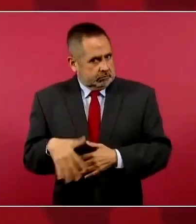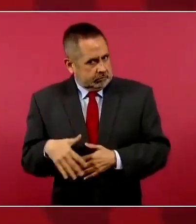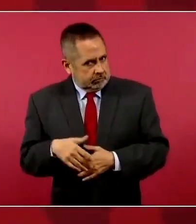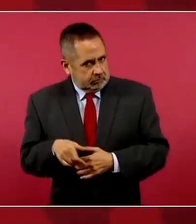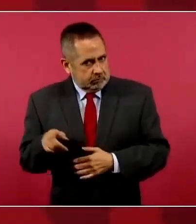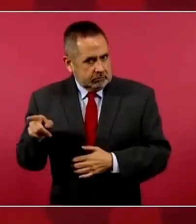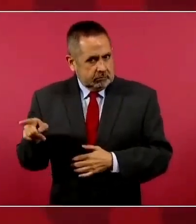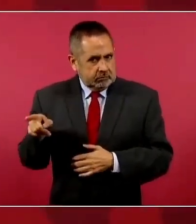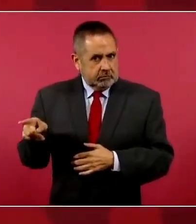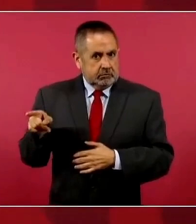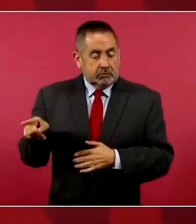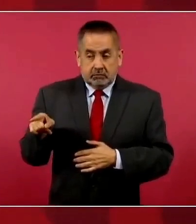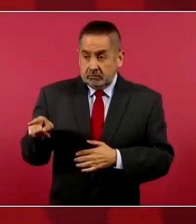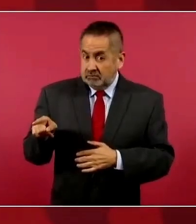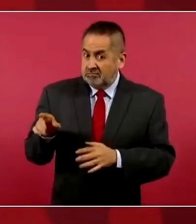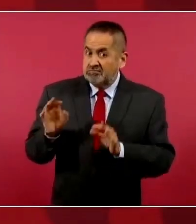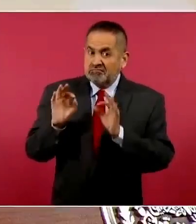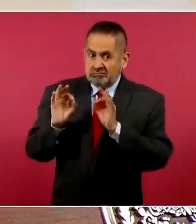esto